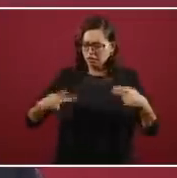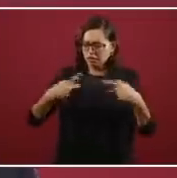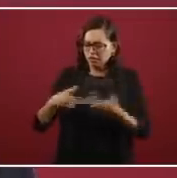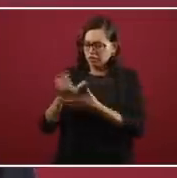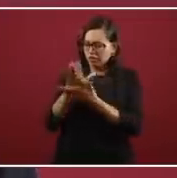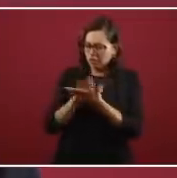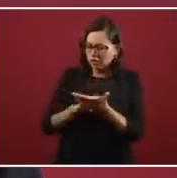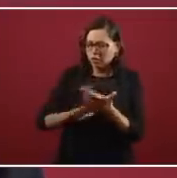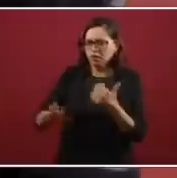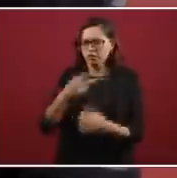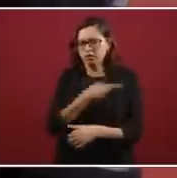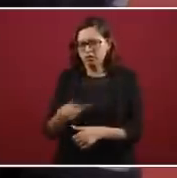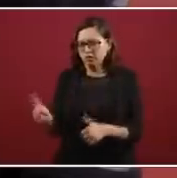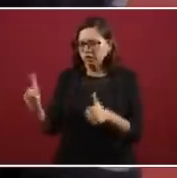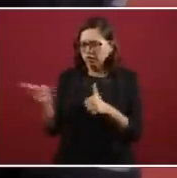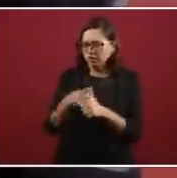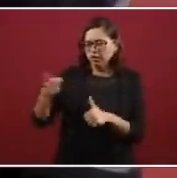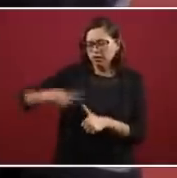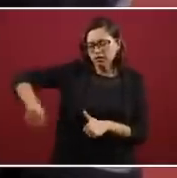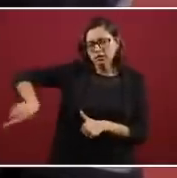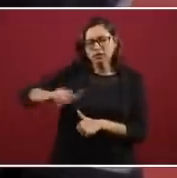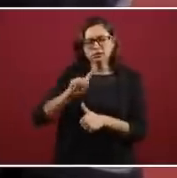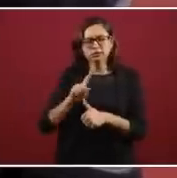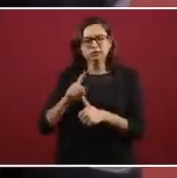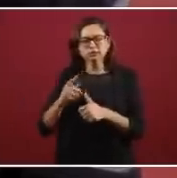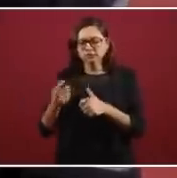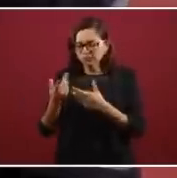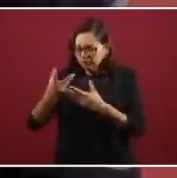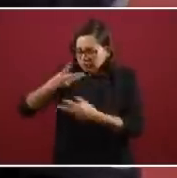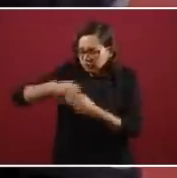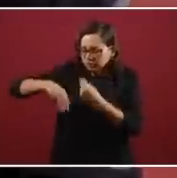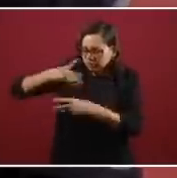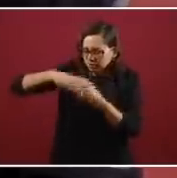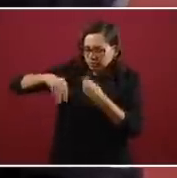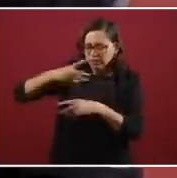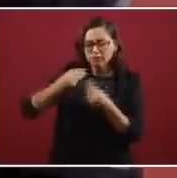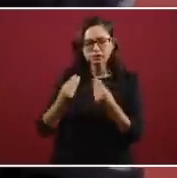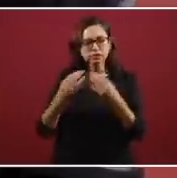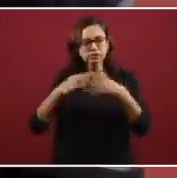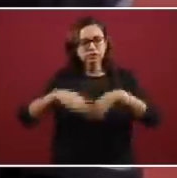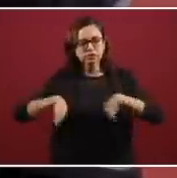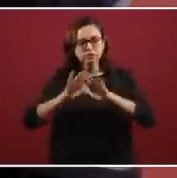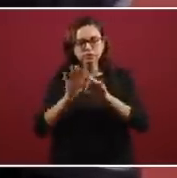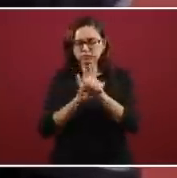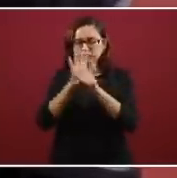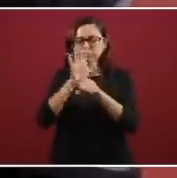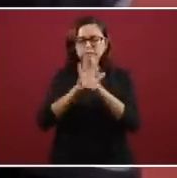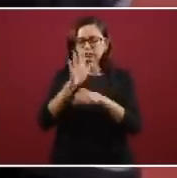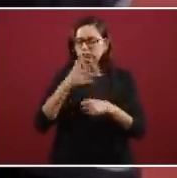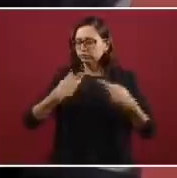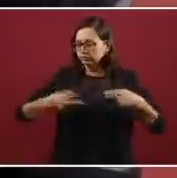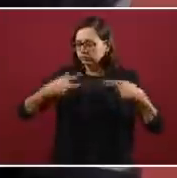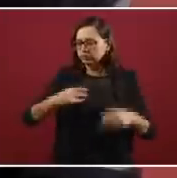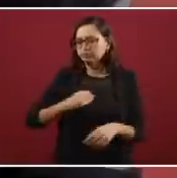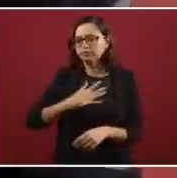microeconomía, que es muy eficaz, sobre todo en términos de bienestar para la